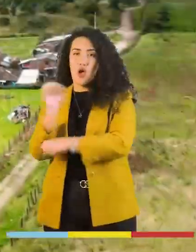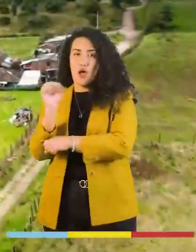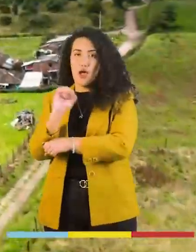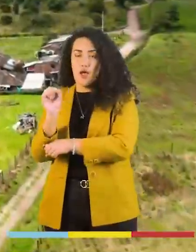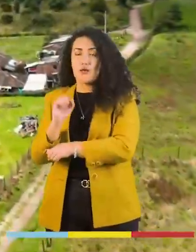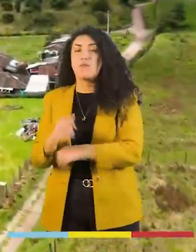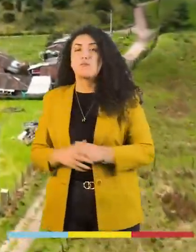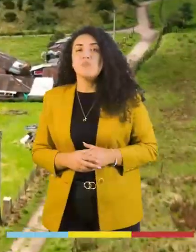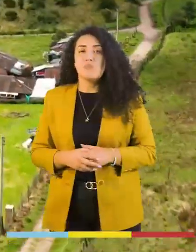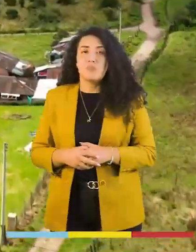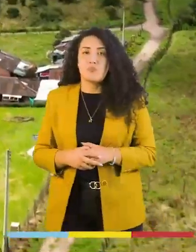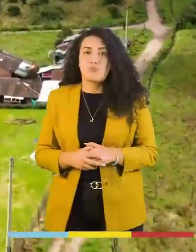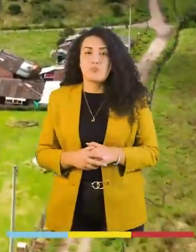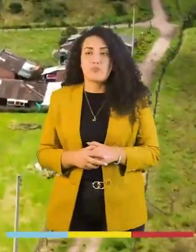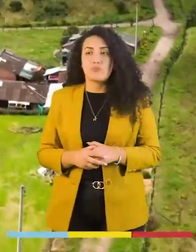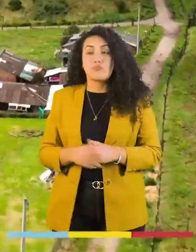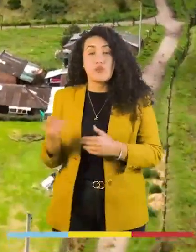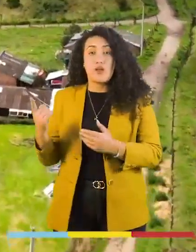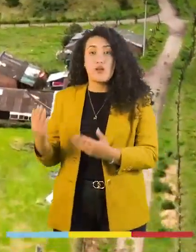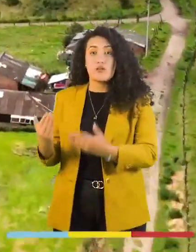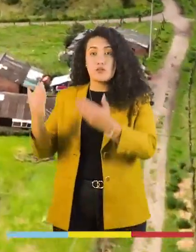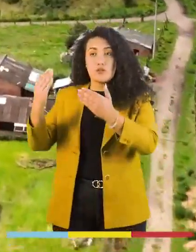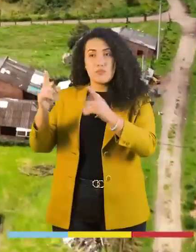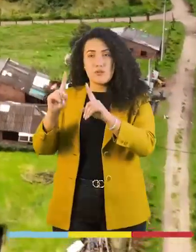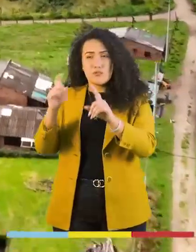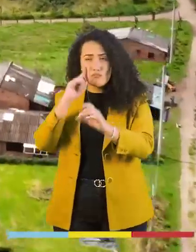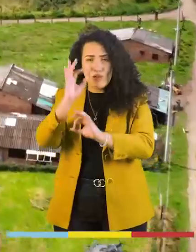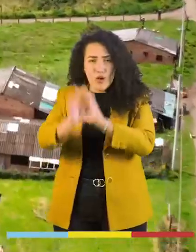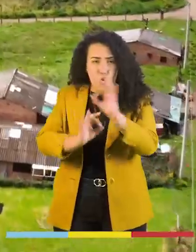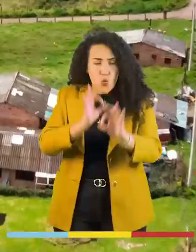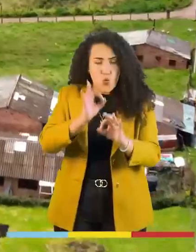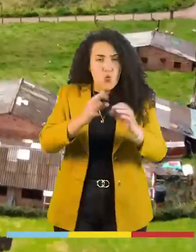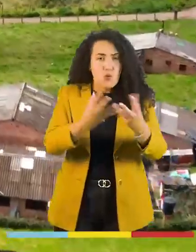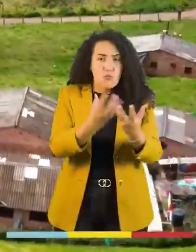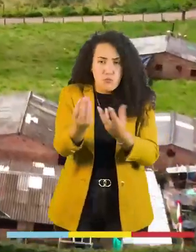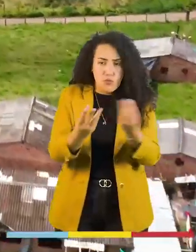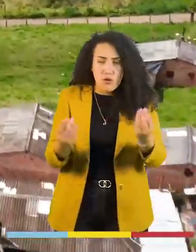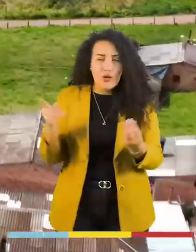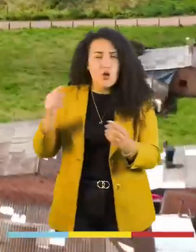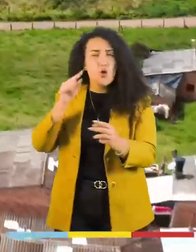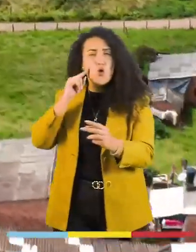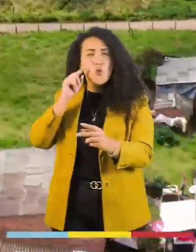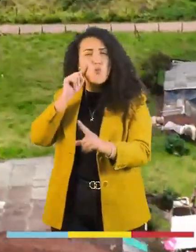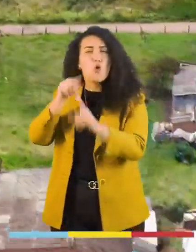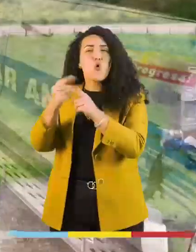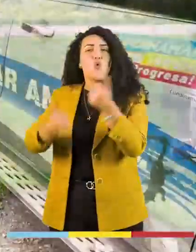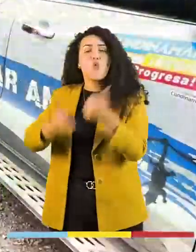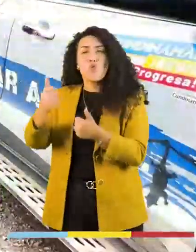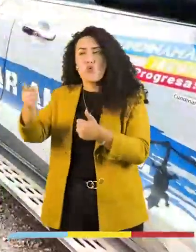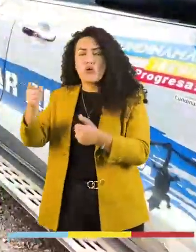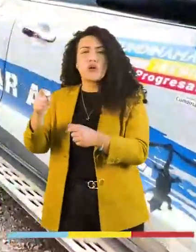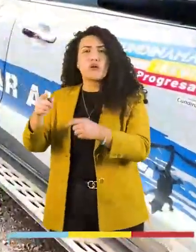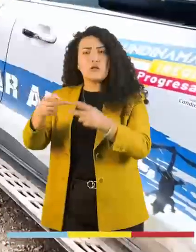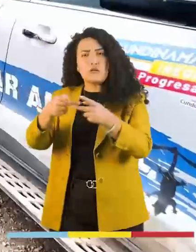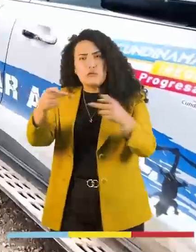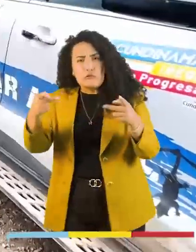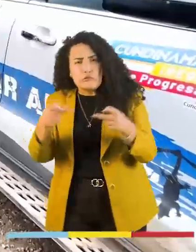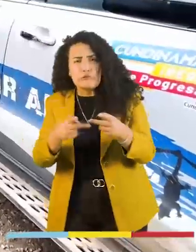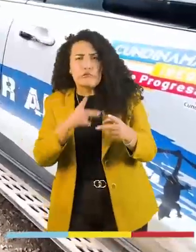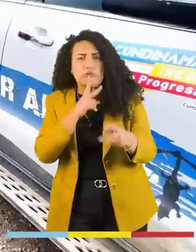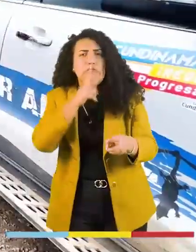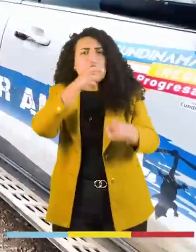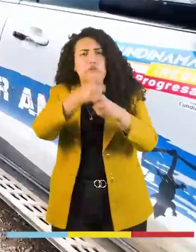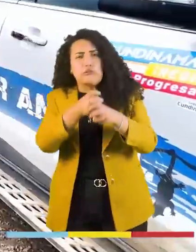Halcón, quien viene a fortalecer el grupo de manejo humanitario de poblaciones, quien tiene como misión llegar a lugares más